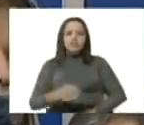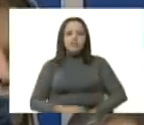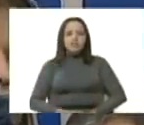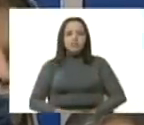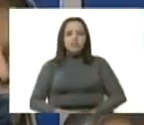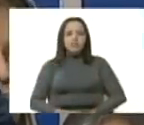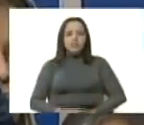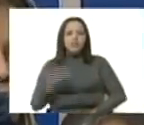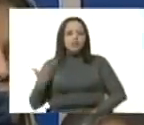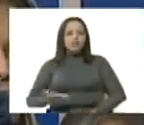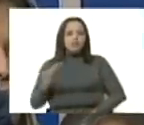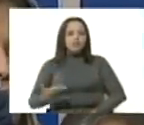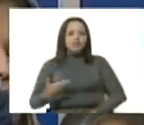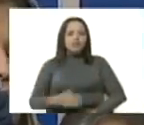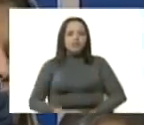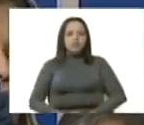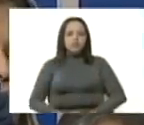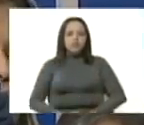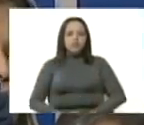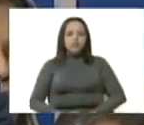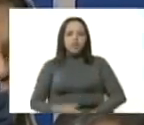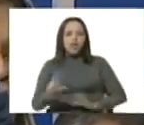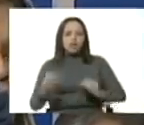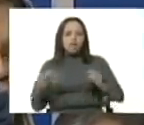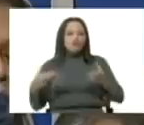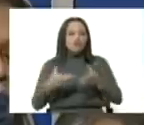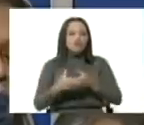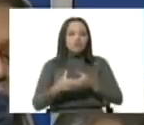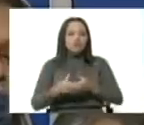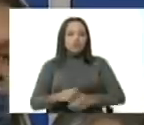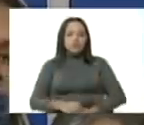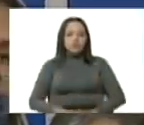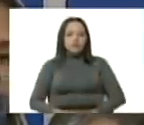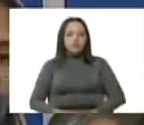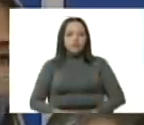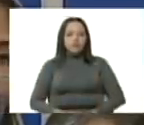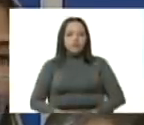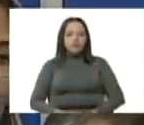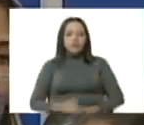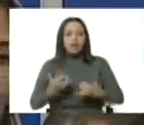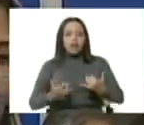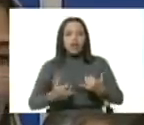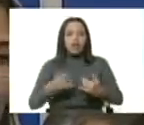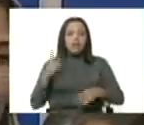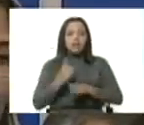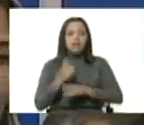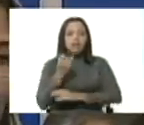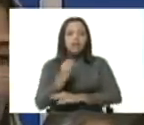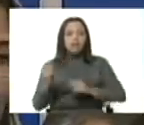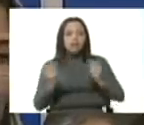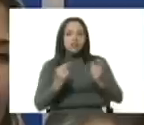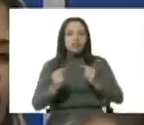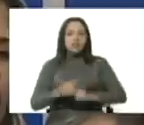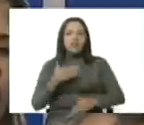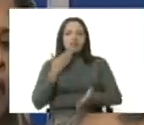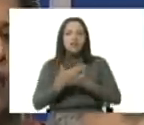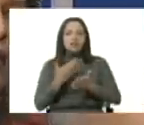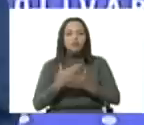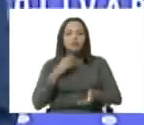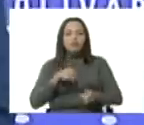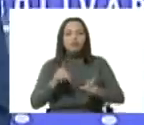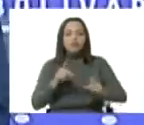parte fundamental y muy cercana a los cuadrantes de paz. Hasta los momentos eso es todo lo que se ha debatido, presidente. Gracias por la oportunidad.